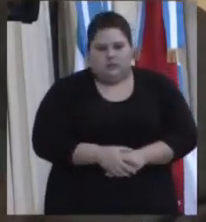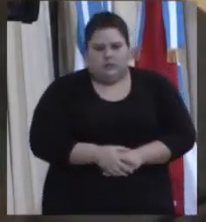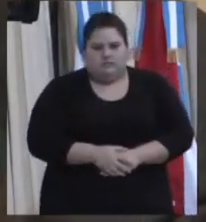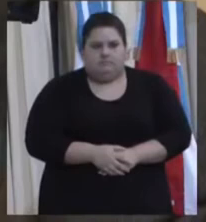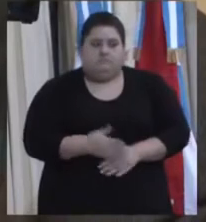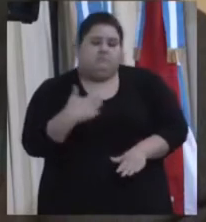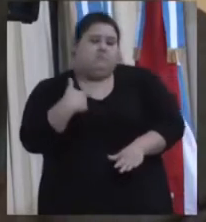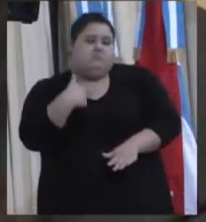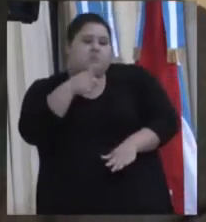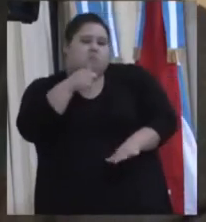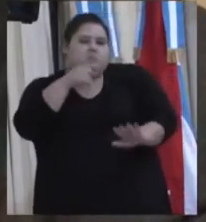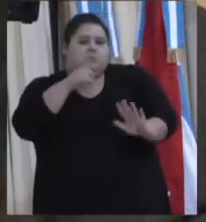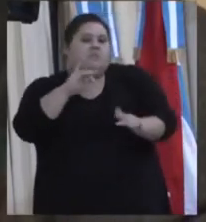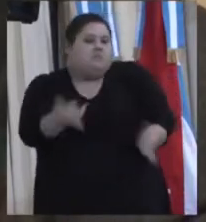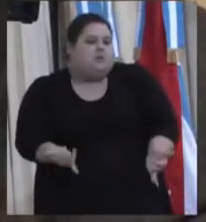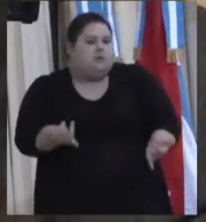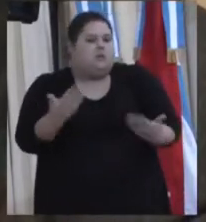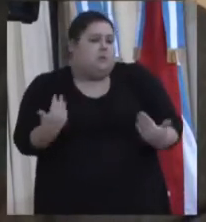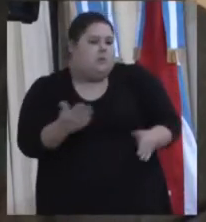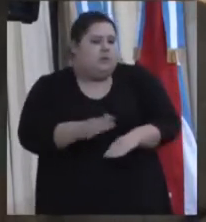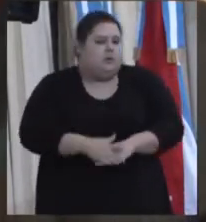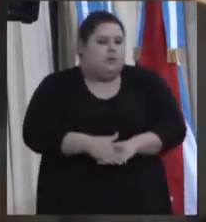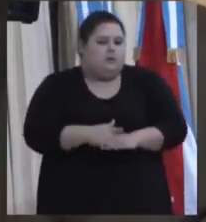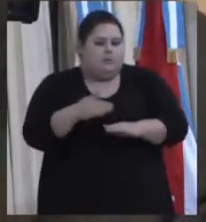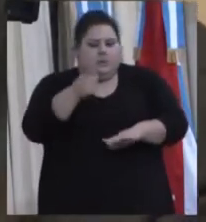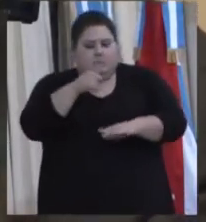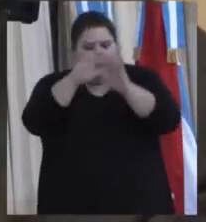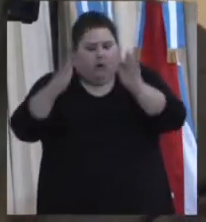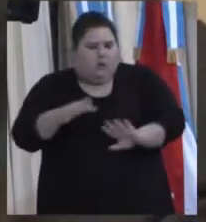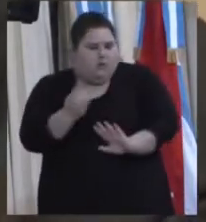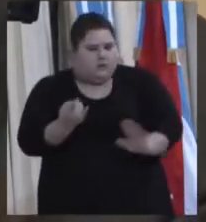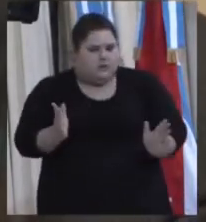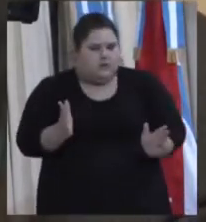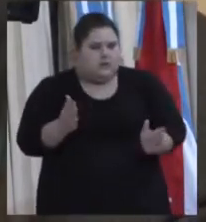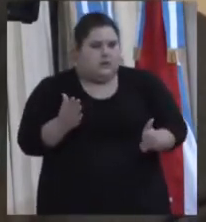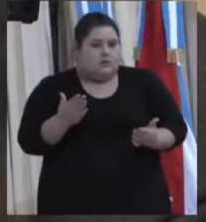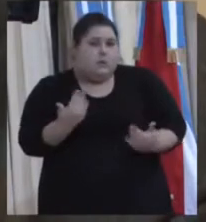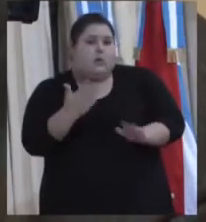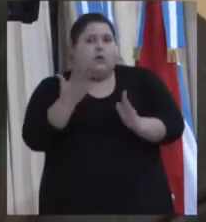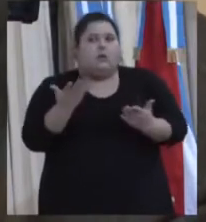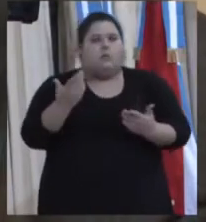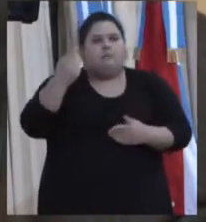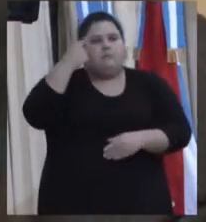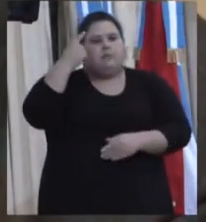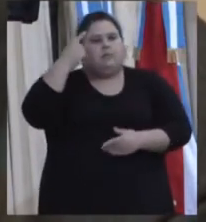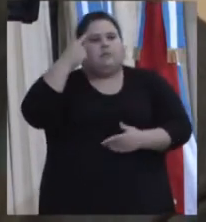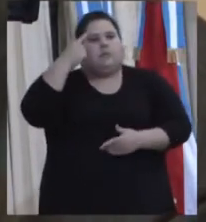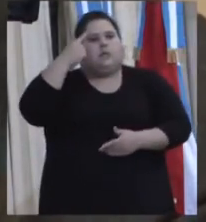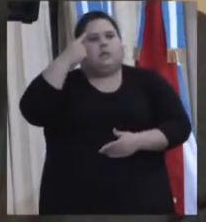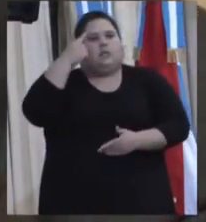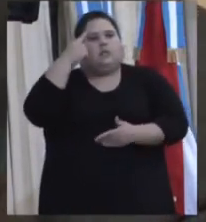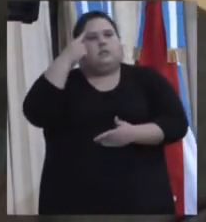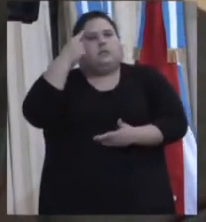creo que sí que es posible, y que en el caso universitario, sobre todo, es necesario recuperar una noción de derecho que no